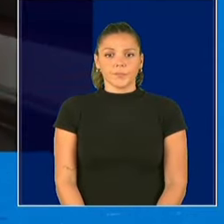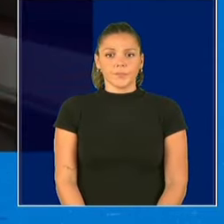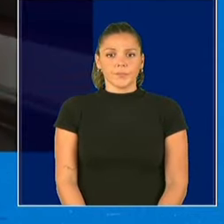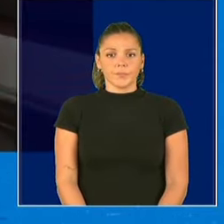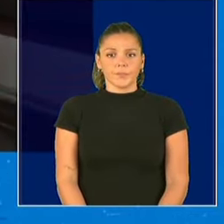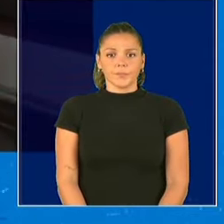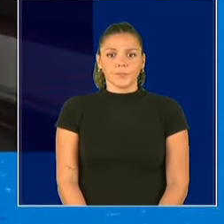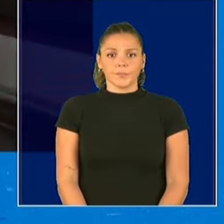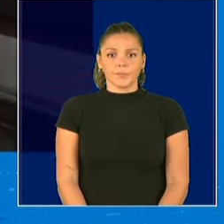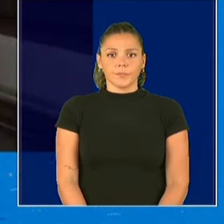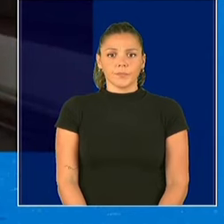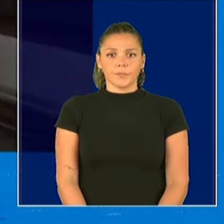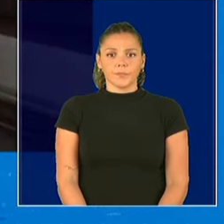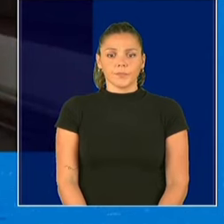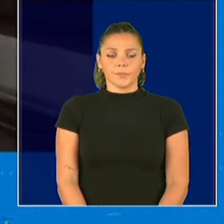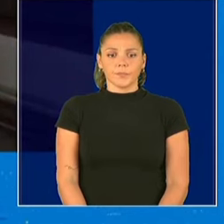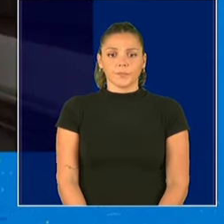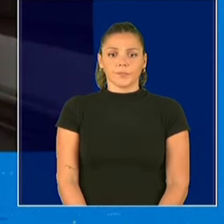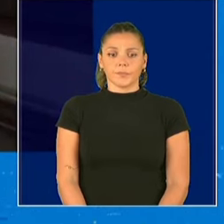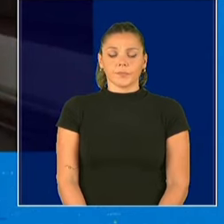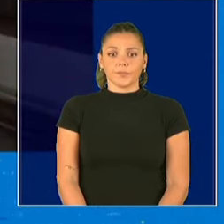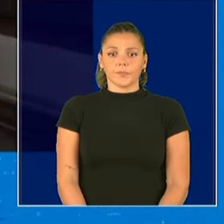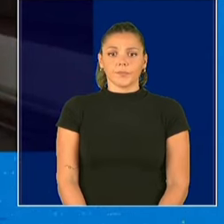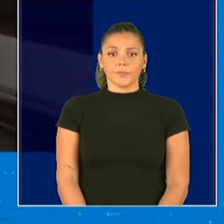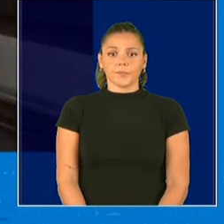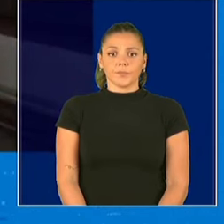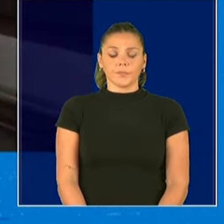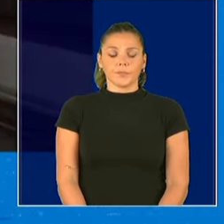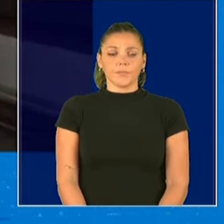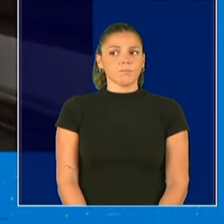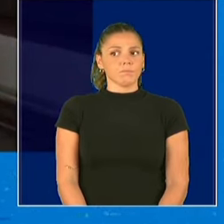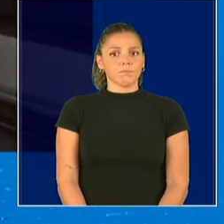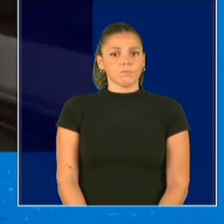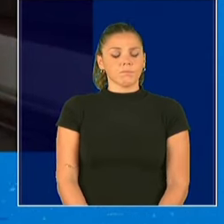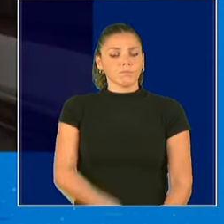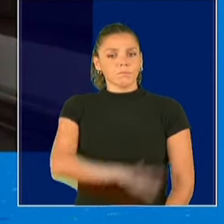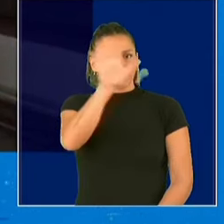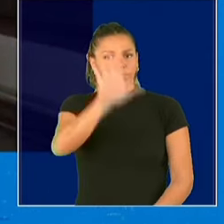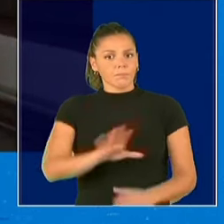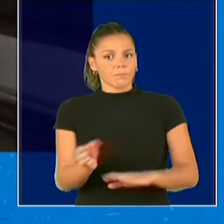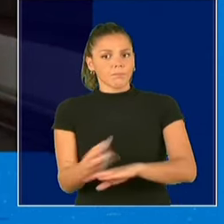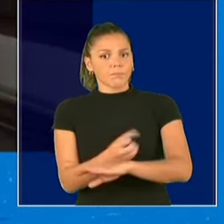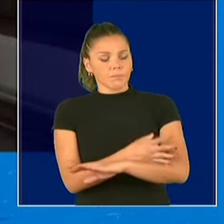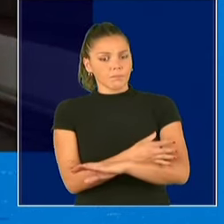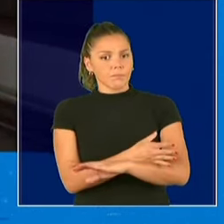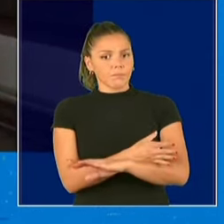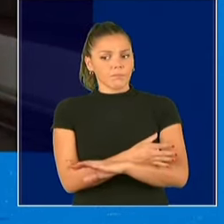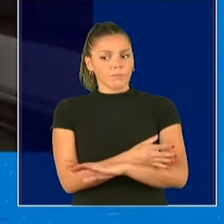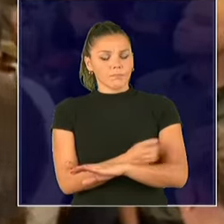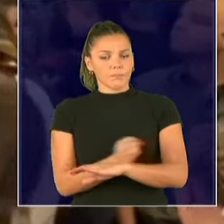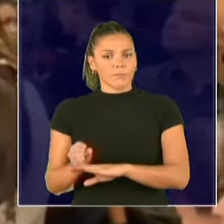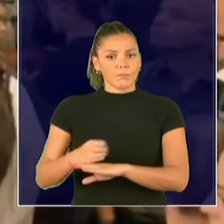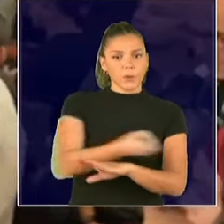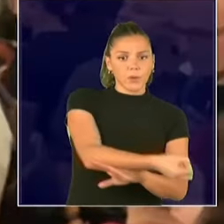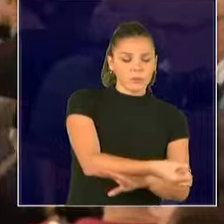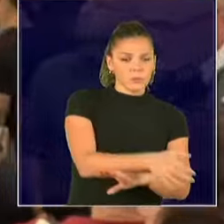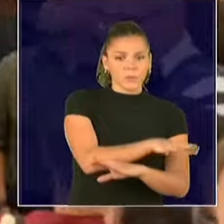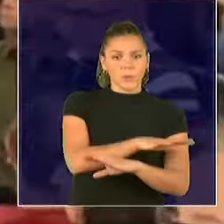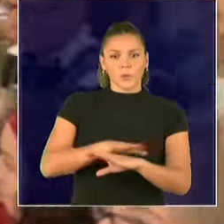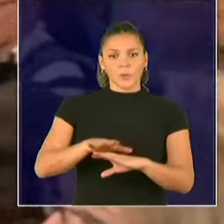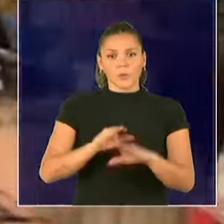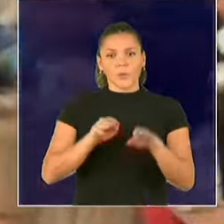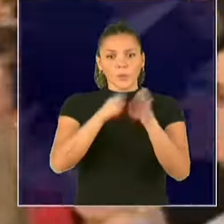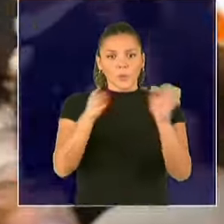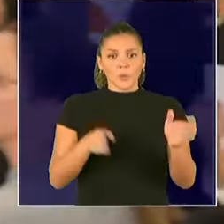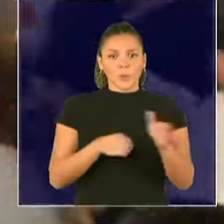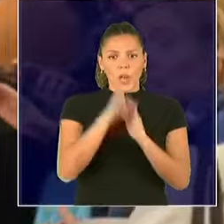Es la imagen del tren que ha descarrilado entre el túnel de Atocha y el de Chamartín, un incidente que ha afectado al tráfico ferroviario de